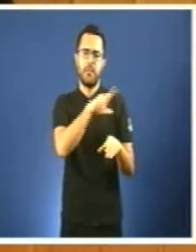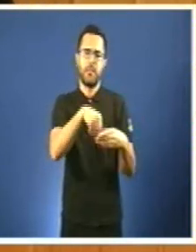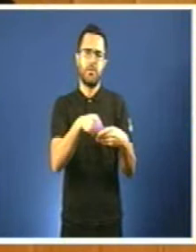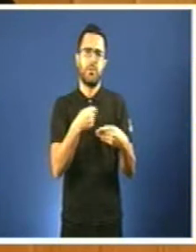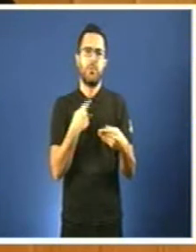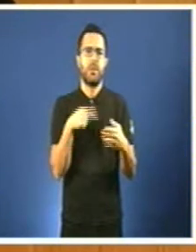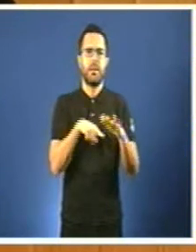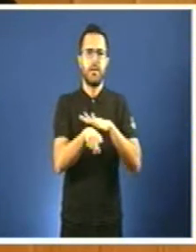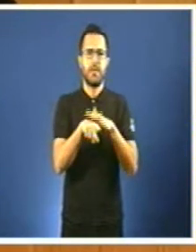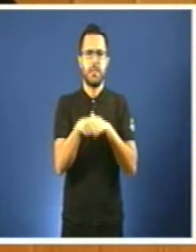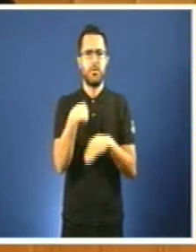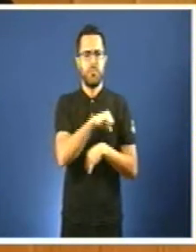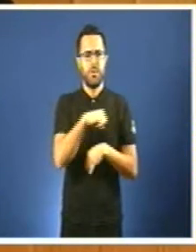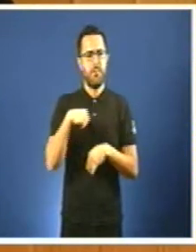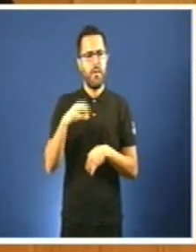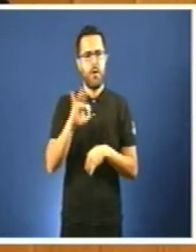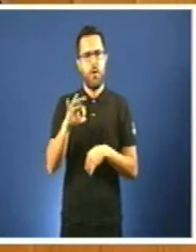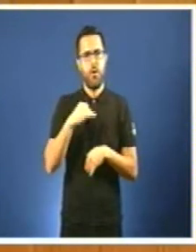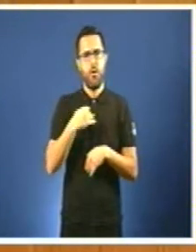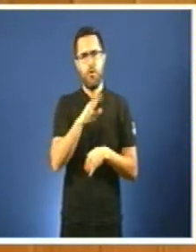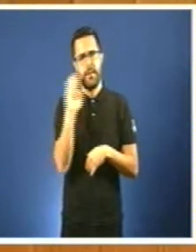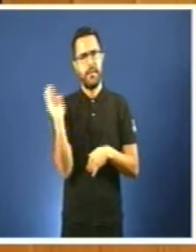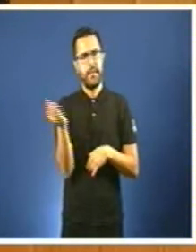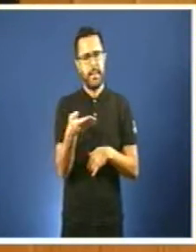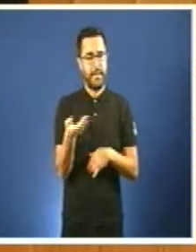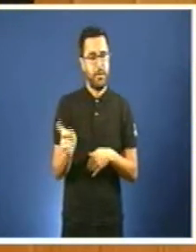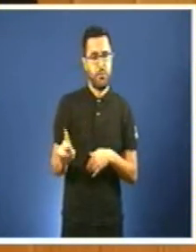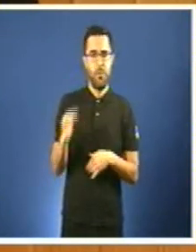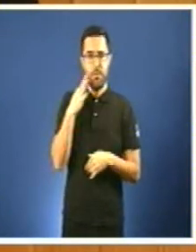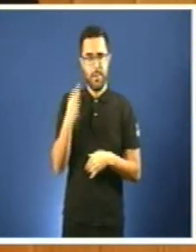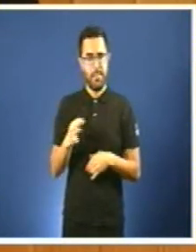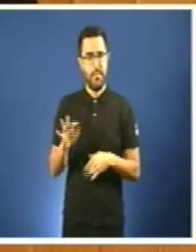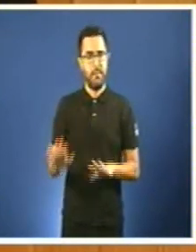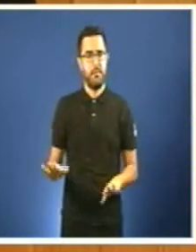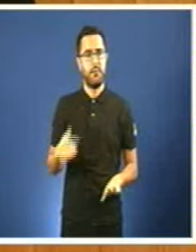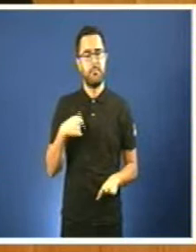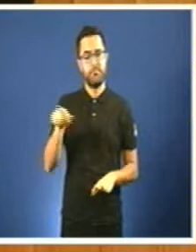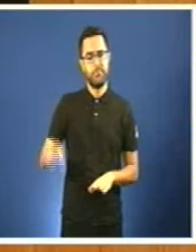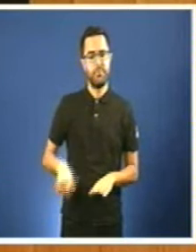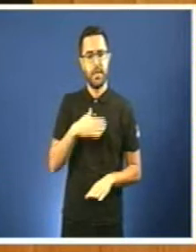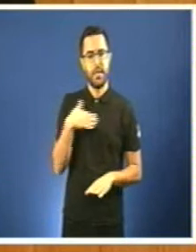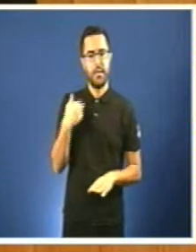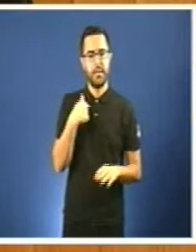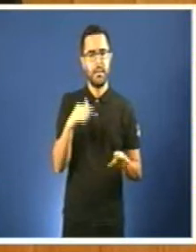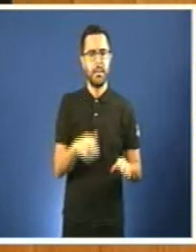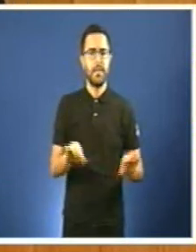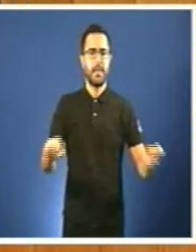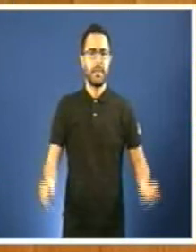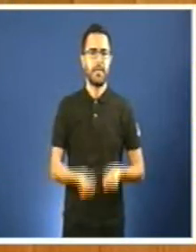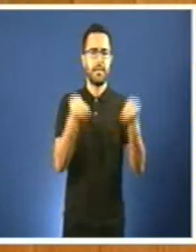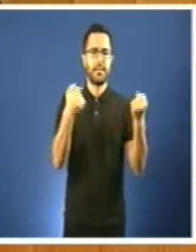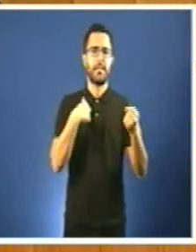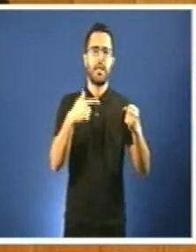indirecta? Non, verdade? Verdade que non? Está disposto vostede a resgatar a concesión da autovía da Costa da